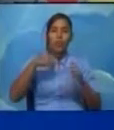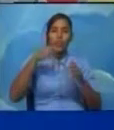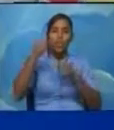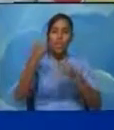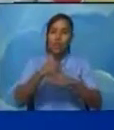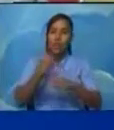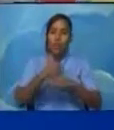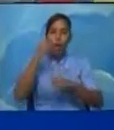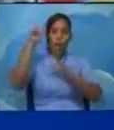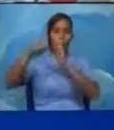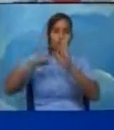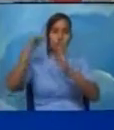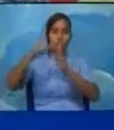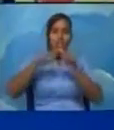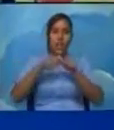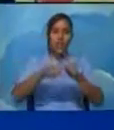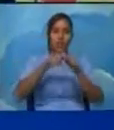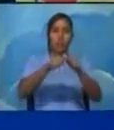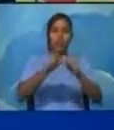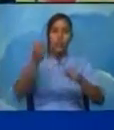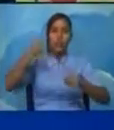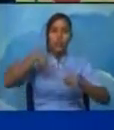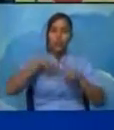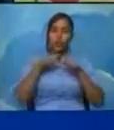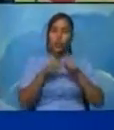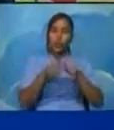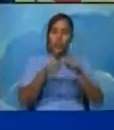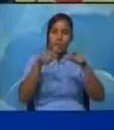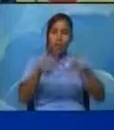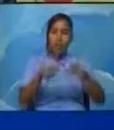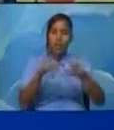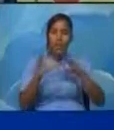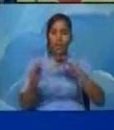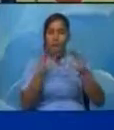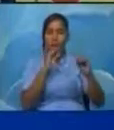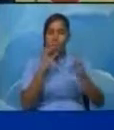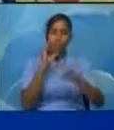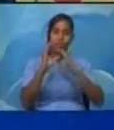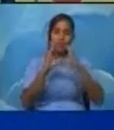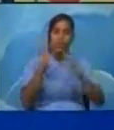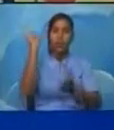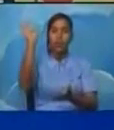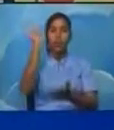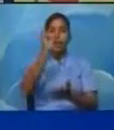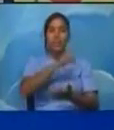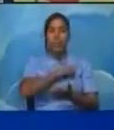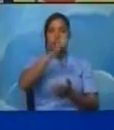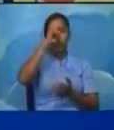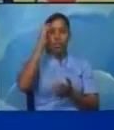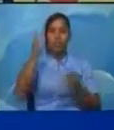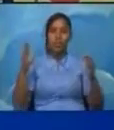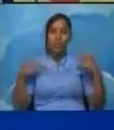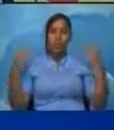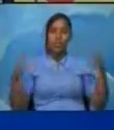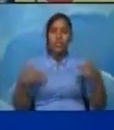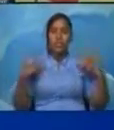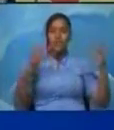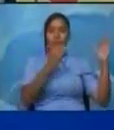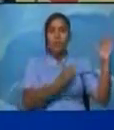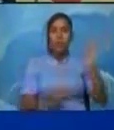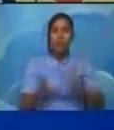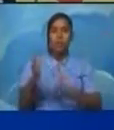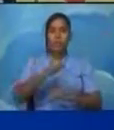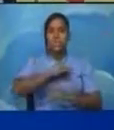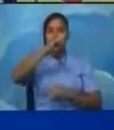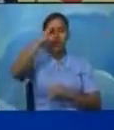cines continuados. Nosotros seguimos aquí como unos cotorros, como unos loros, gozándonos en la presencia de